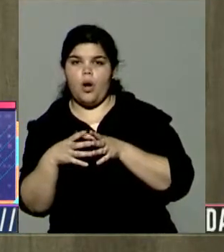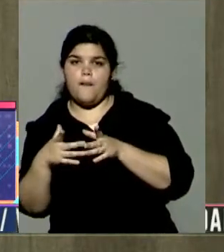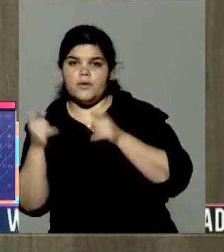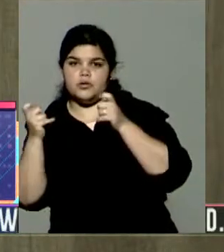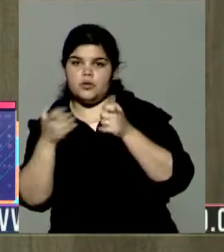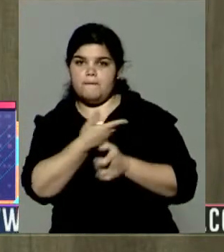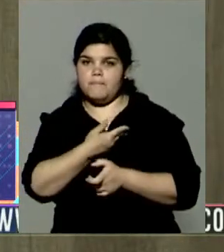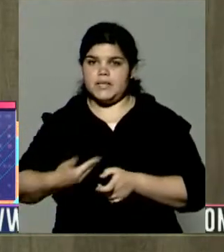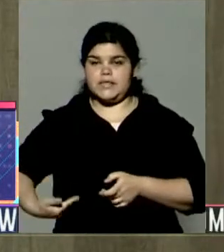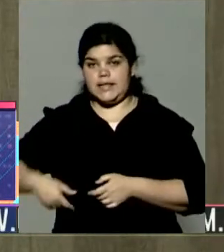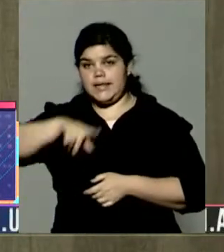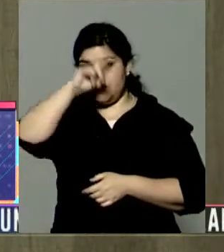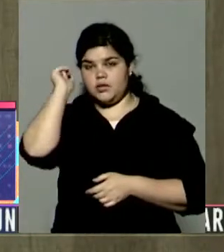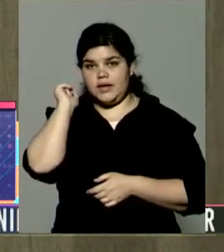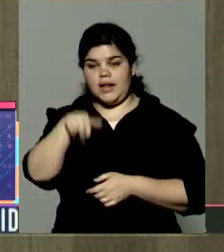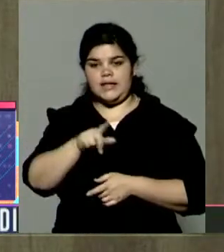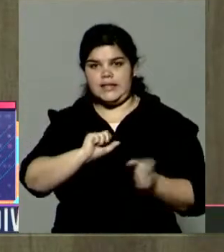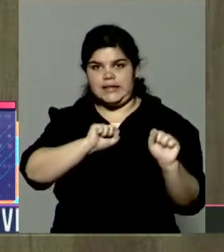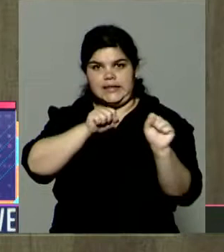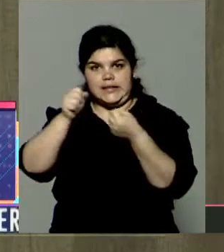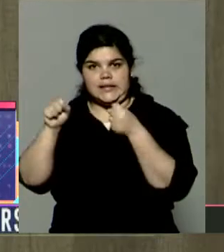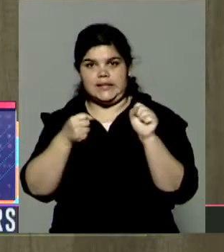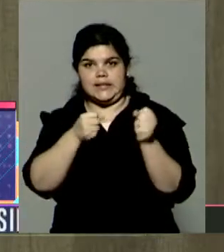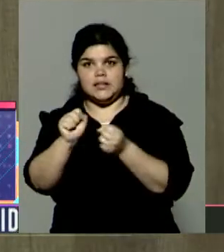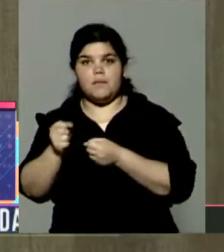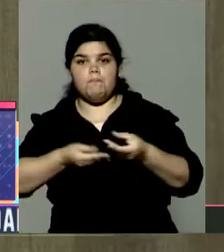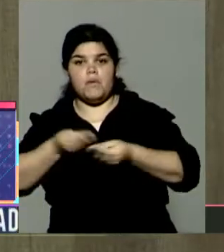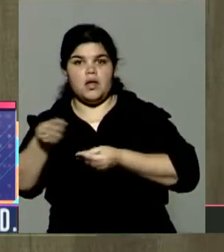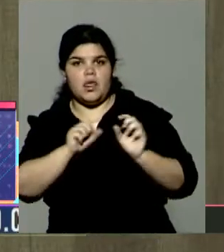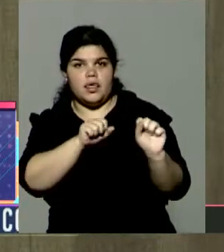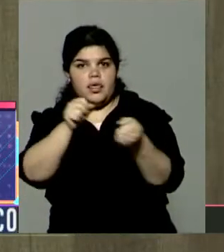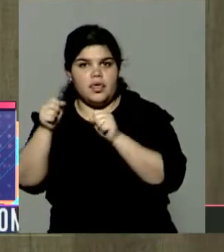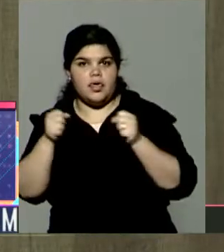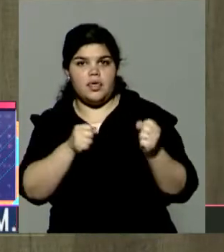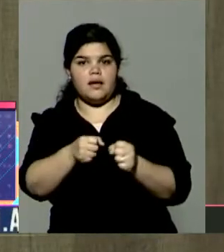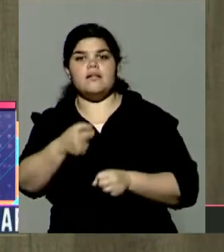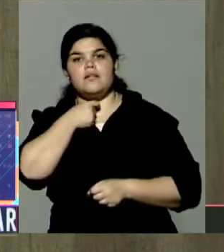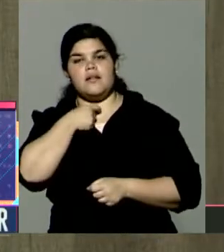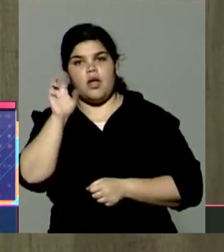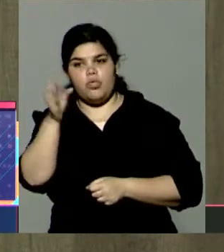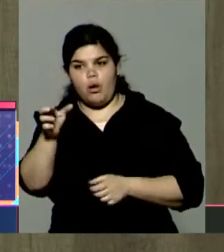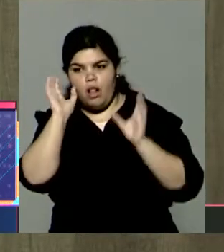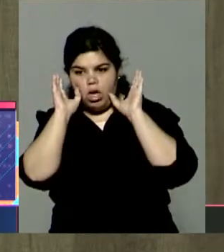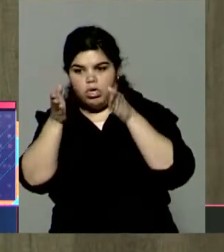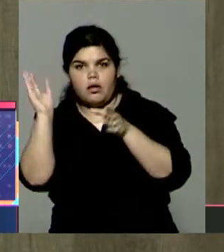nación, y esto pone nervioso a los mercados y evidentemente se van a intentar refugiar en el dólar, y esto va a hacer